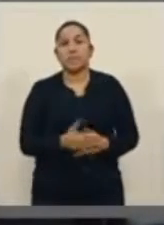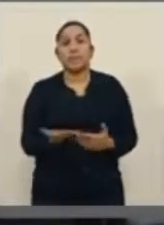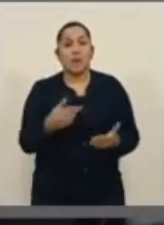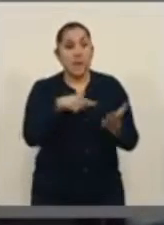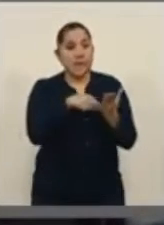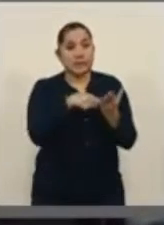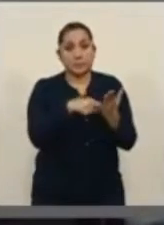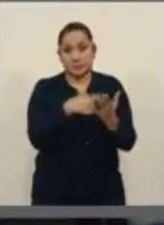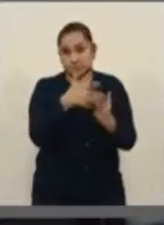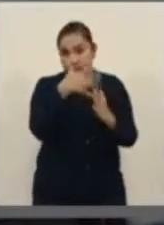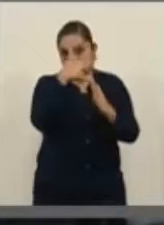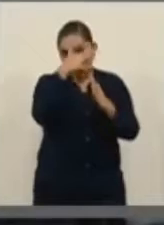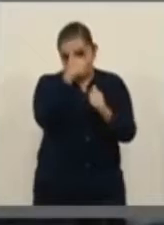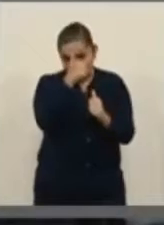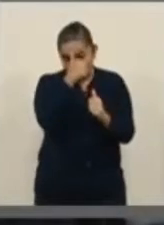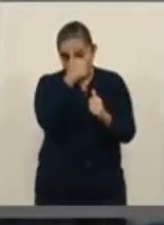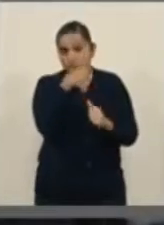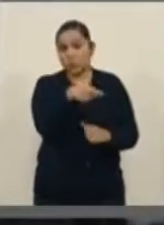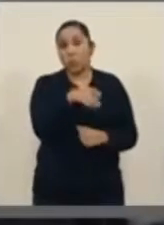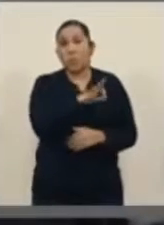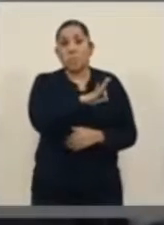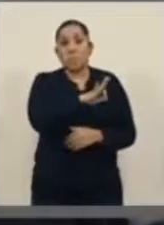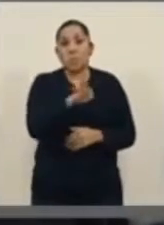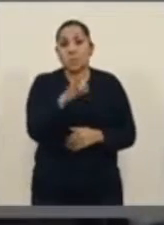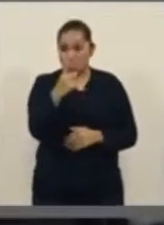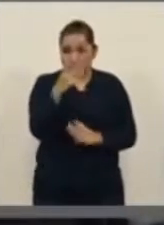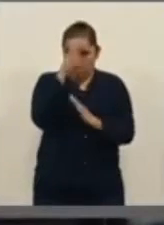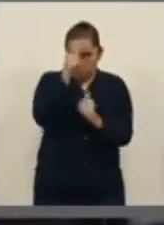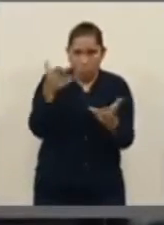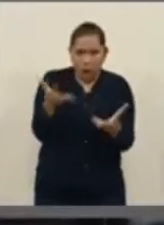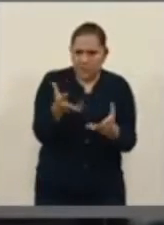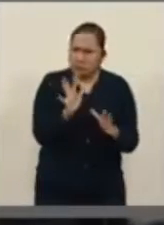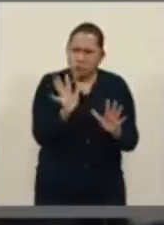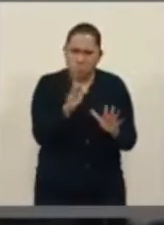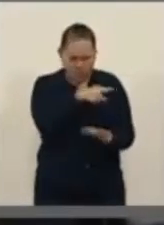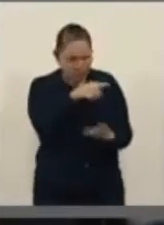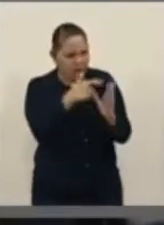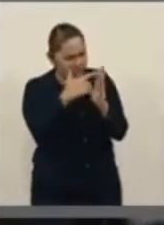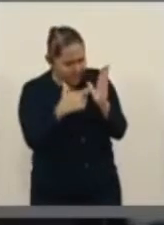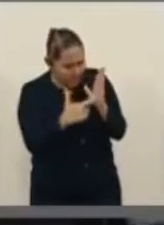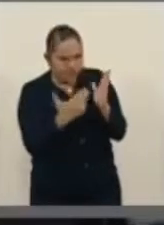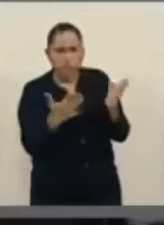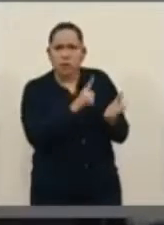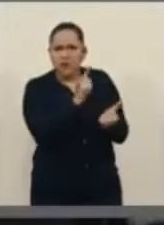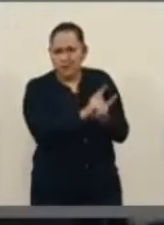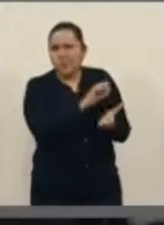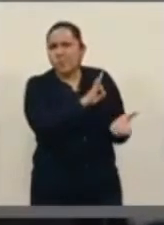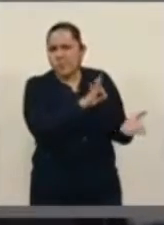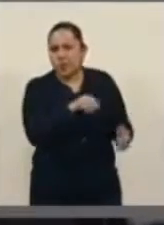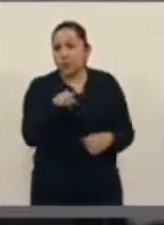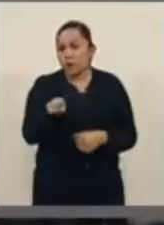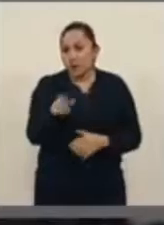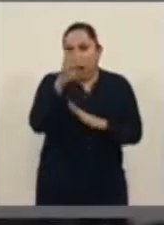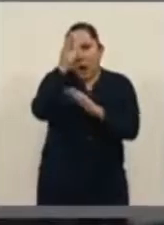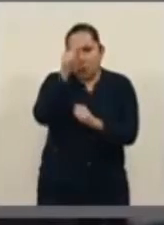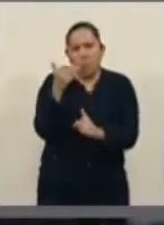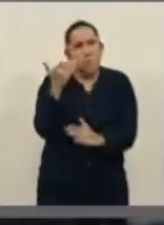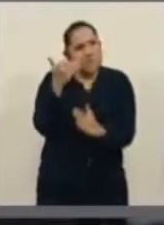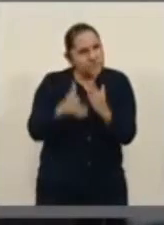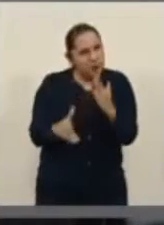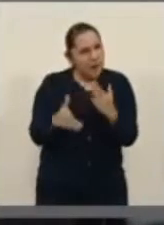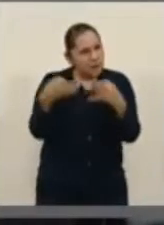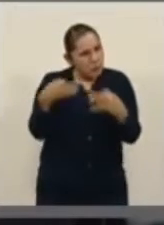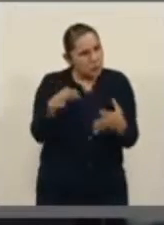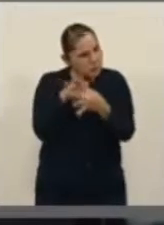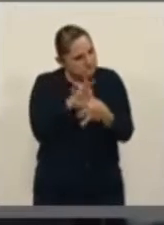puede hacer tal propuesta, porque así lo entiendo, un acuerdo que le falta un poco de sustentabilidad fincado